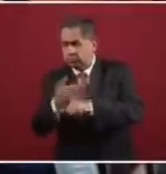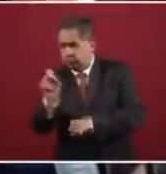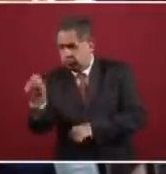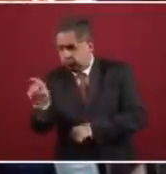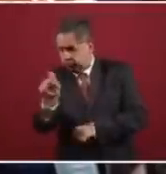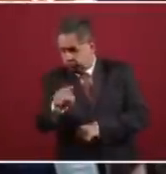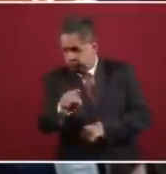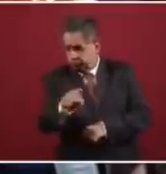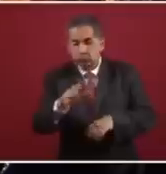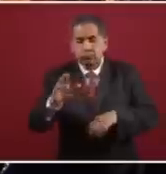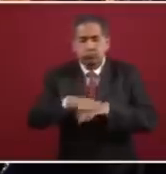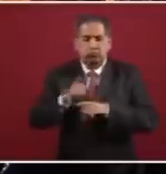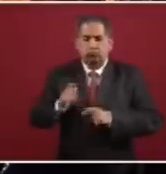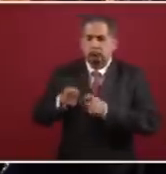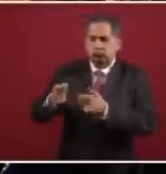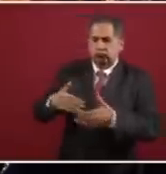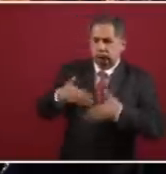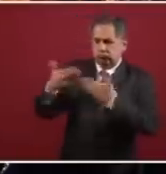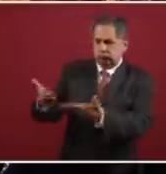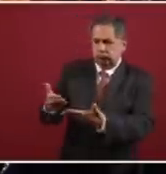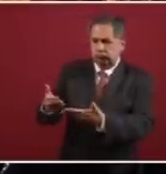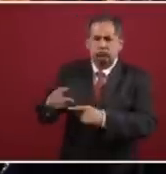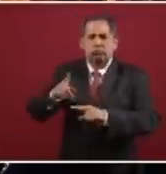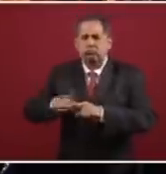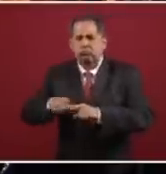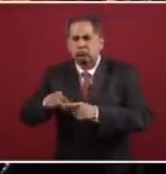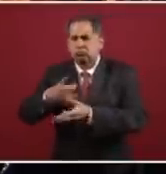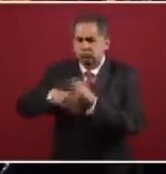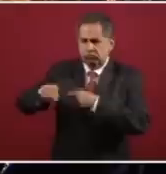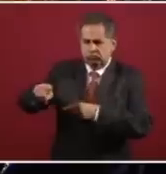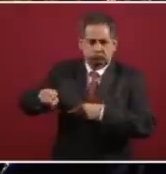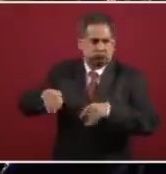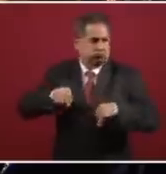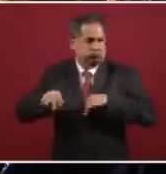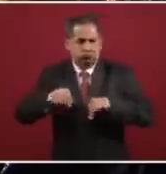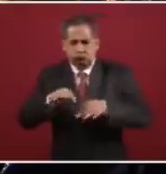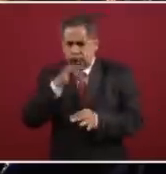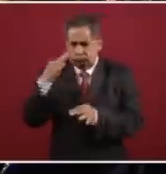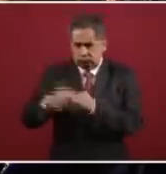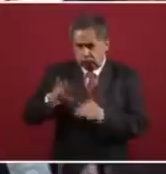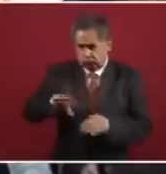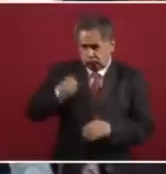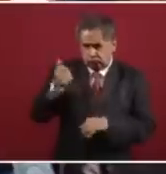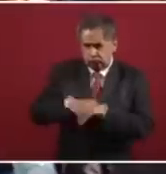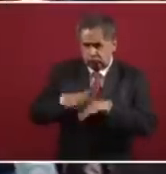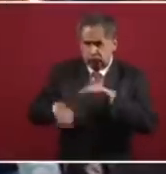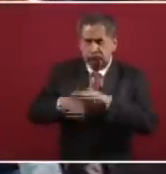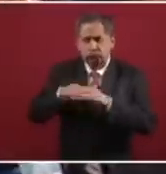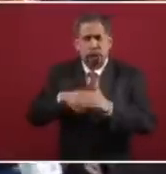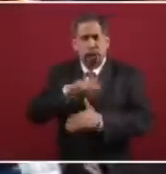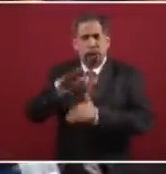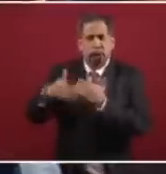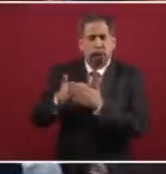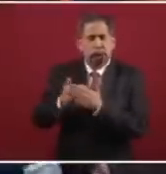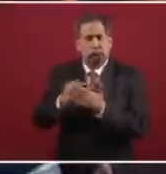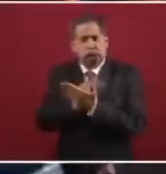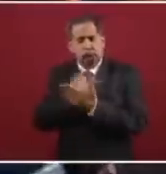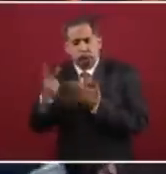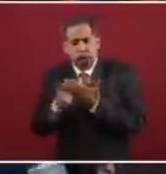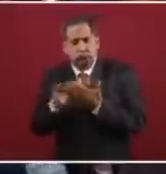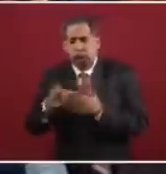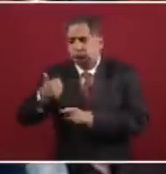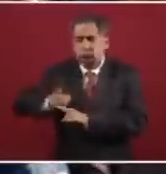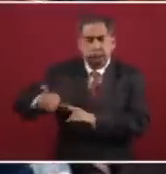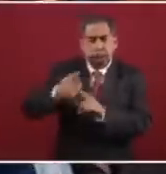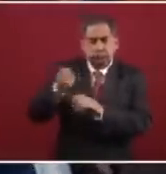los secretarios, usted les da la confianza. ¿Quién le garantiza que el secretario esté ya haciendo el máximo? ¿Quién le garantiza que todos los burócratas de cada